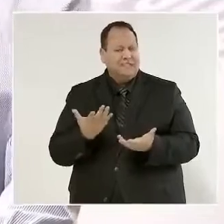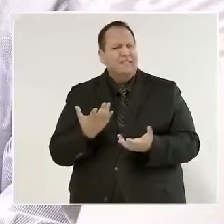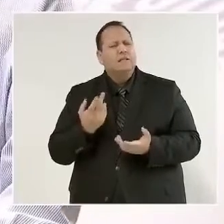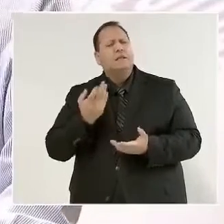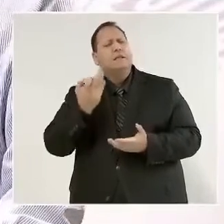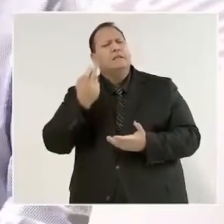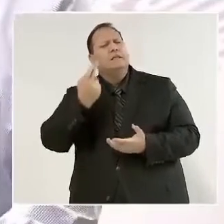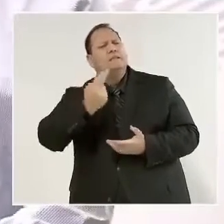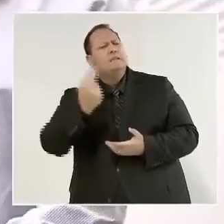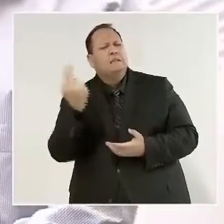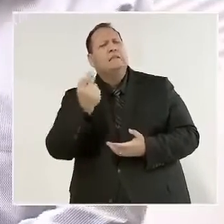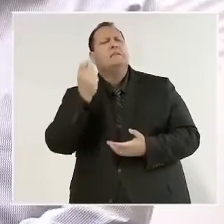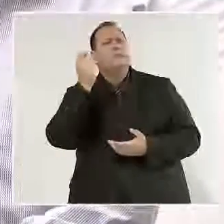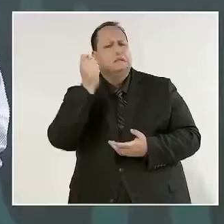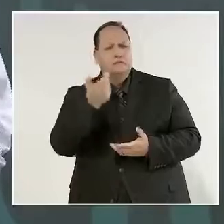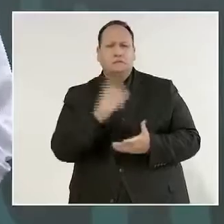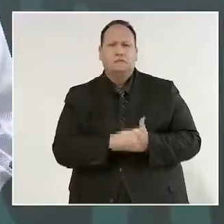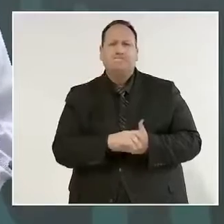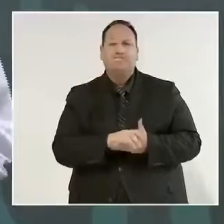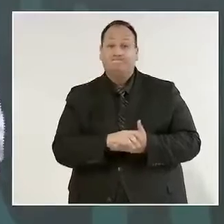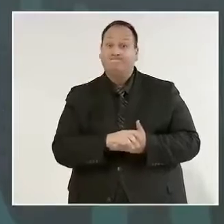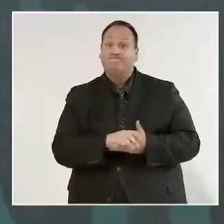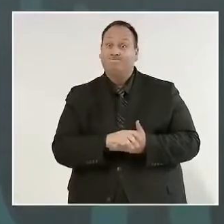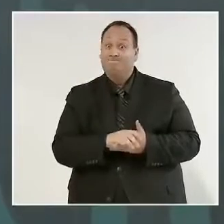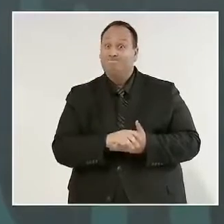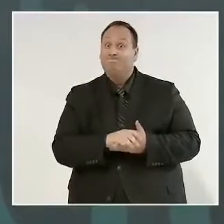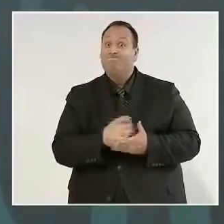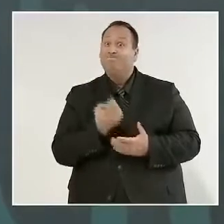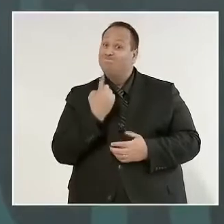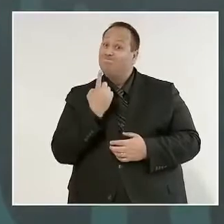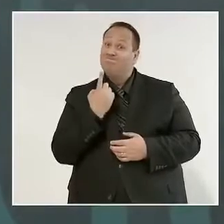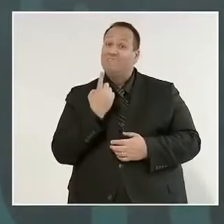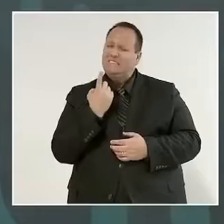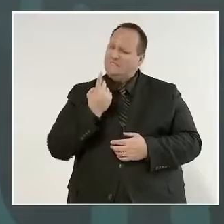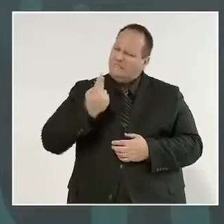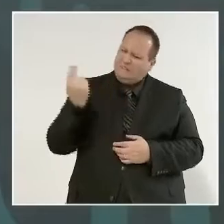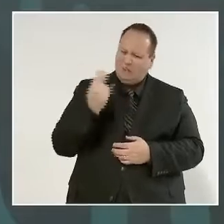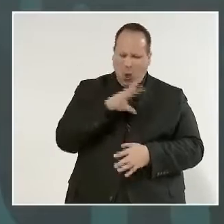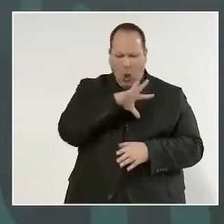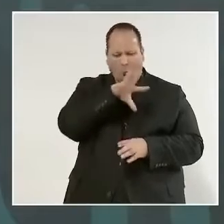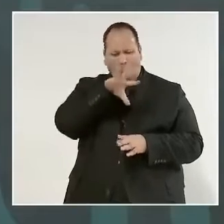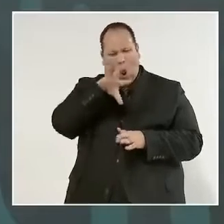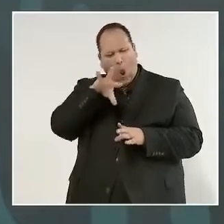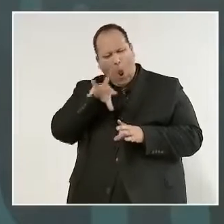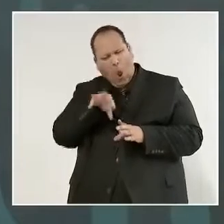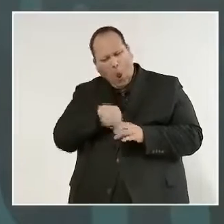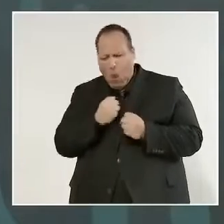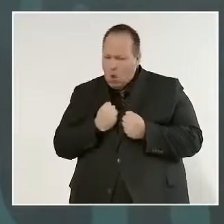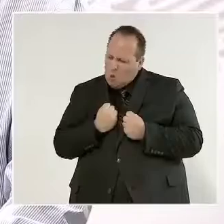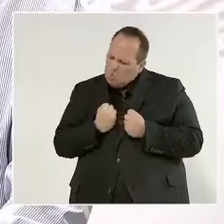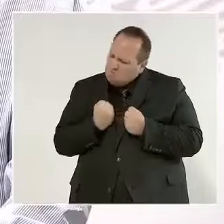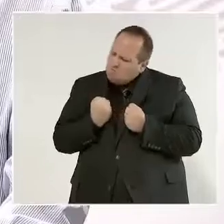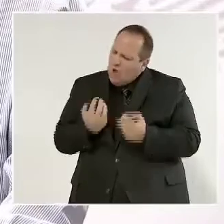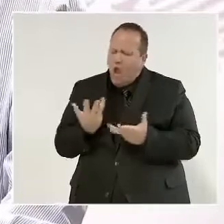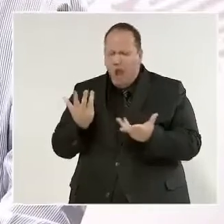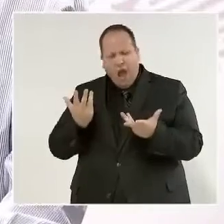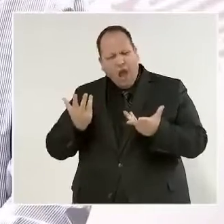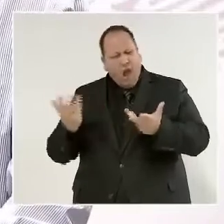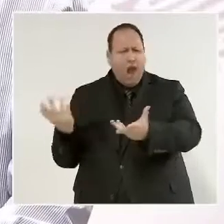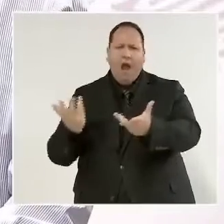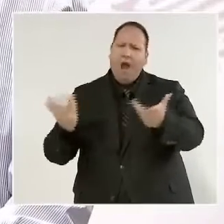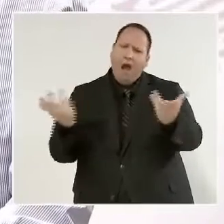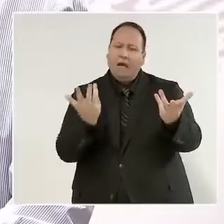implica, eso exige entrega total. Eso